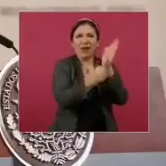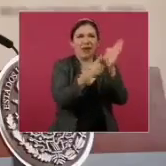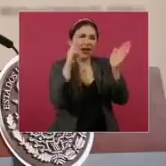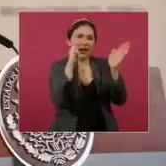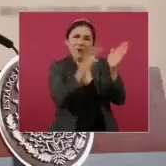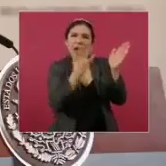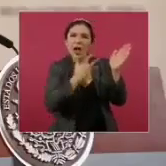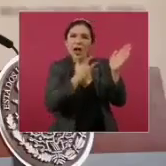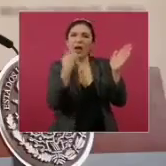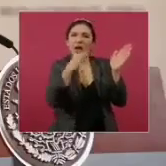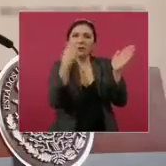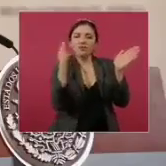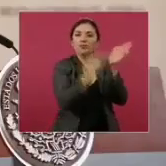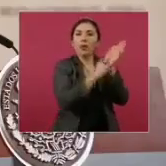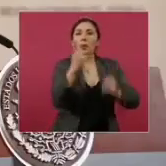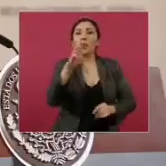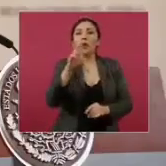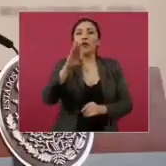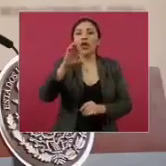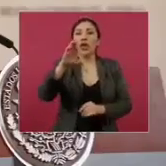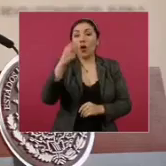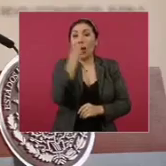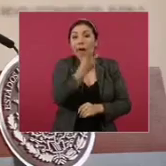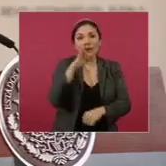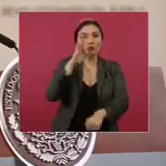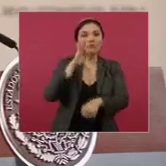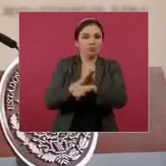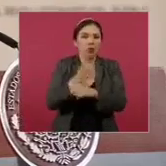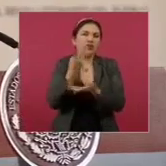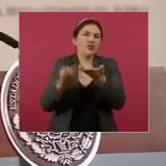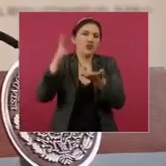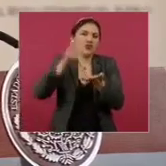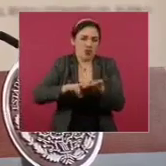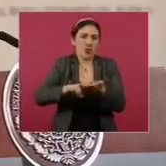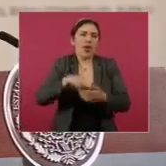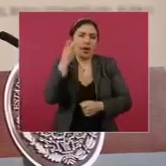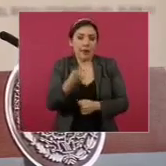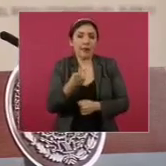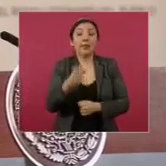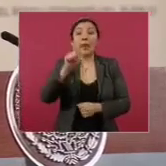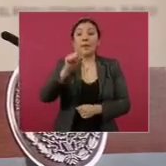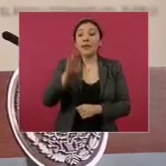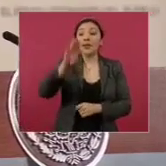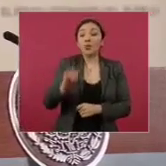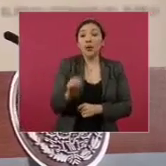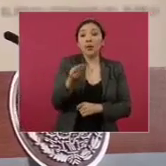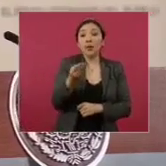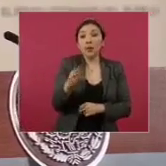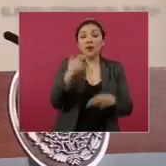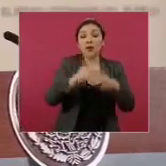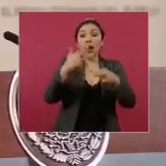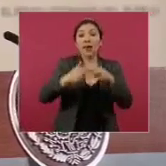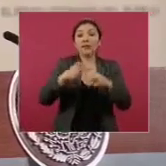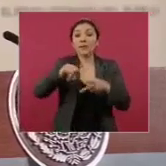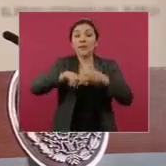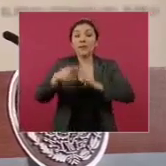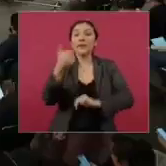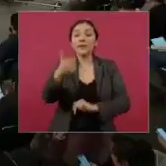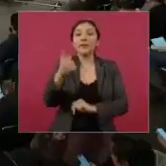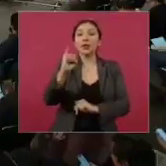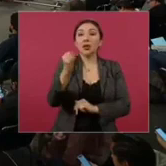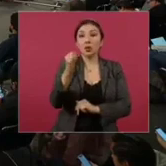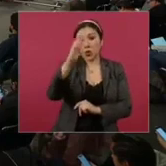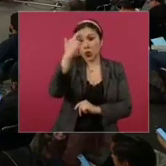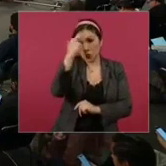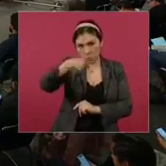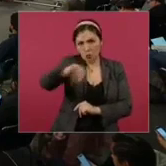digital de Profeco, que eso es un respaldo adicional. Y en este 29 de mayo hasta el 6 de junio, recuerden,